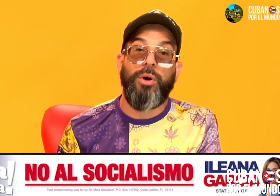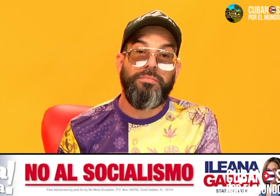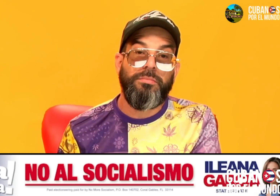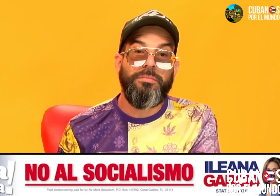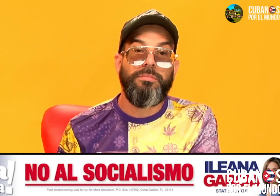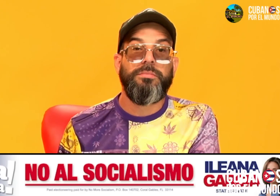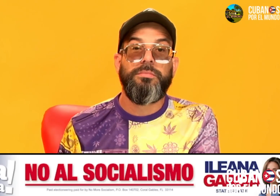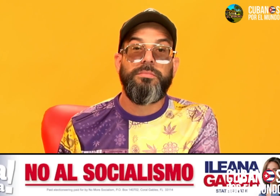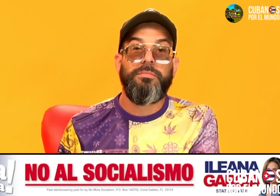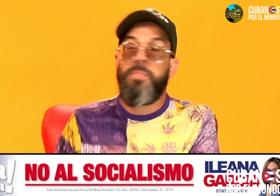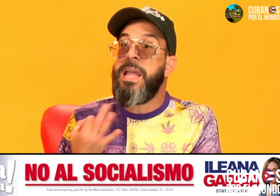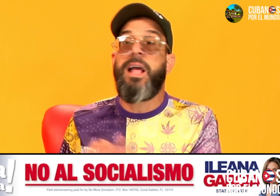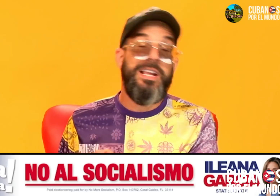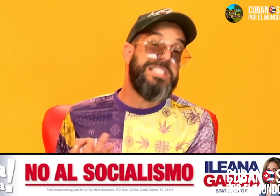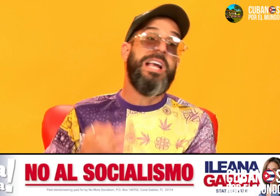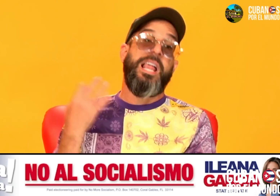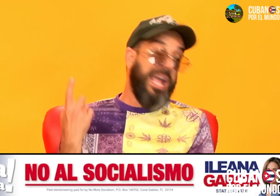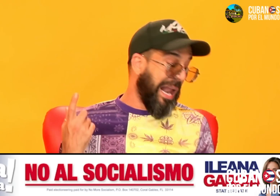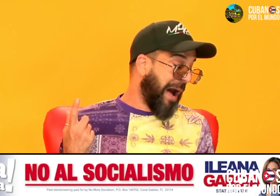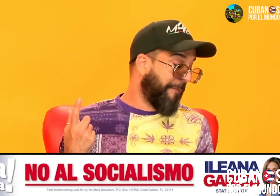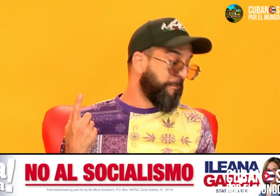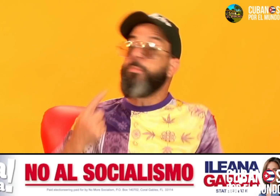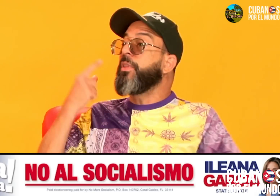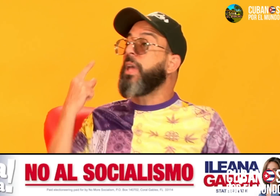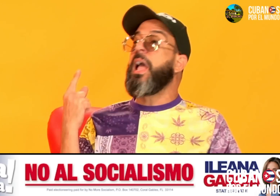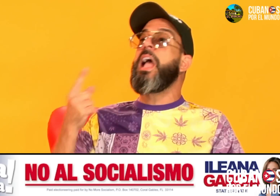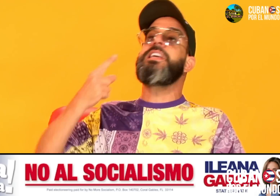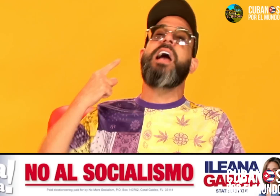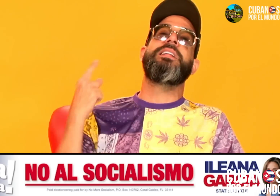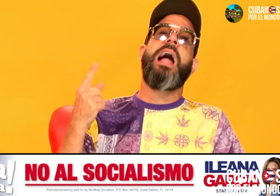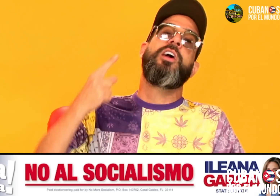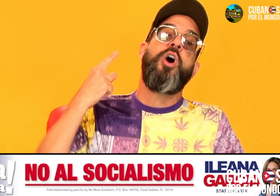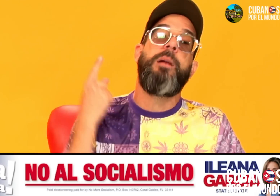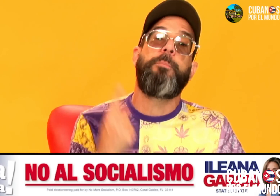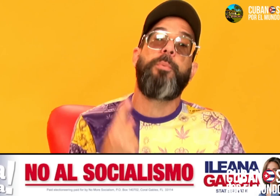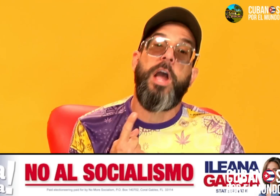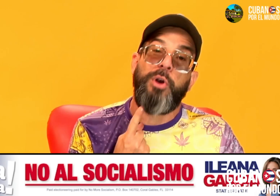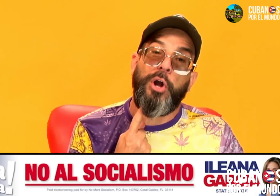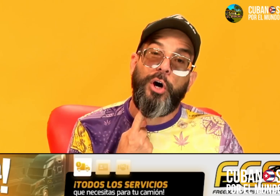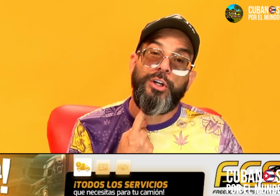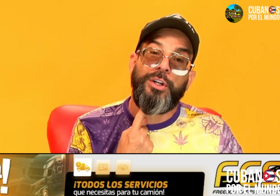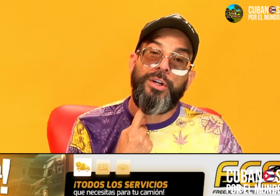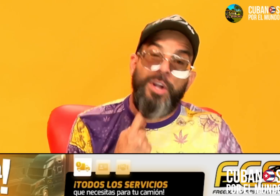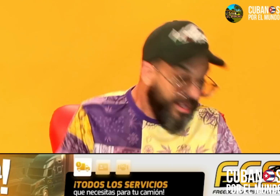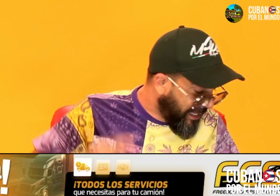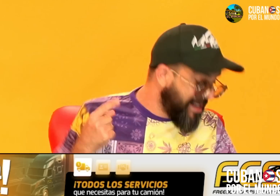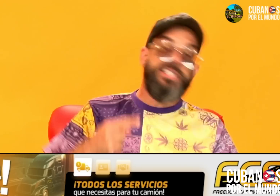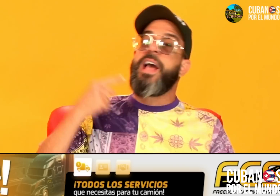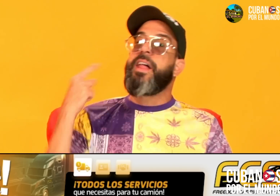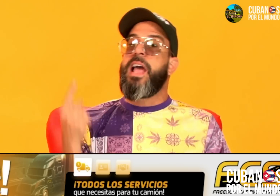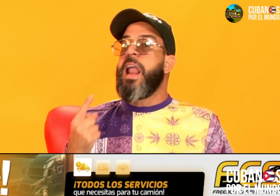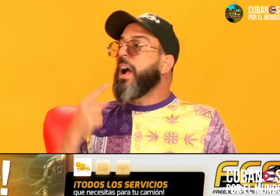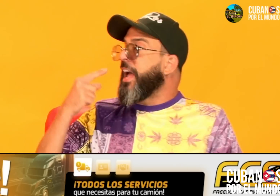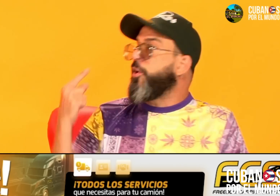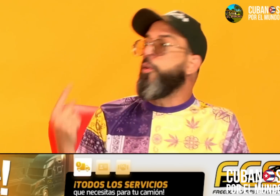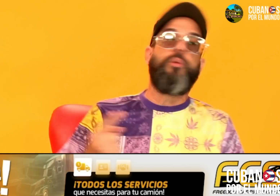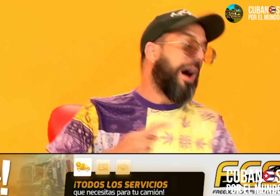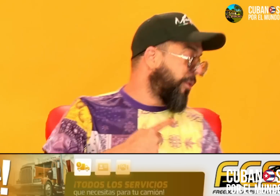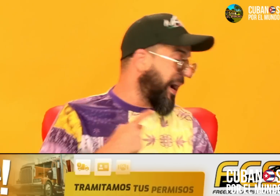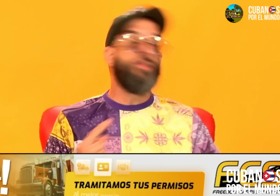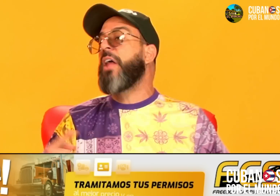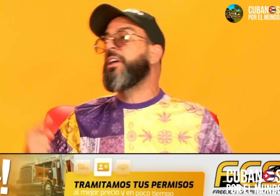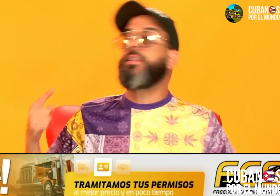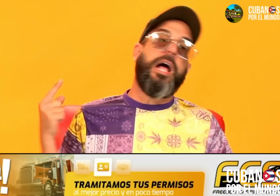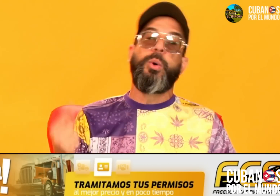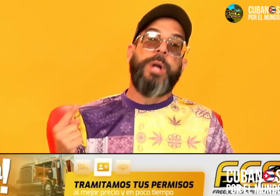canción. Mire, dice Adela que ella está con el pueblo. Dice Adela que en Cuba no